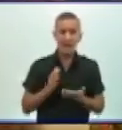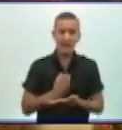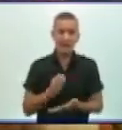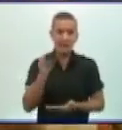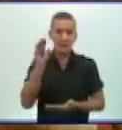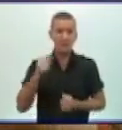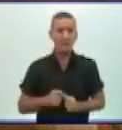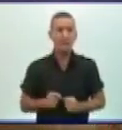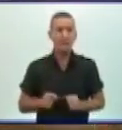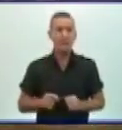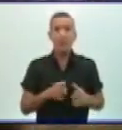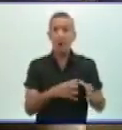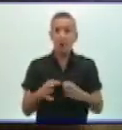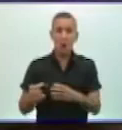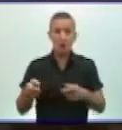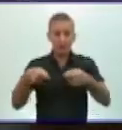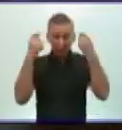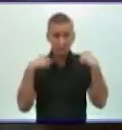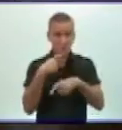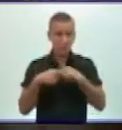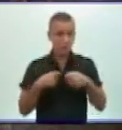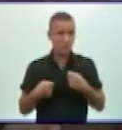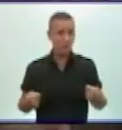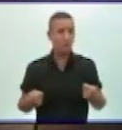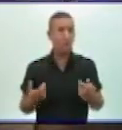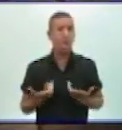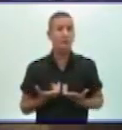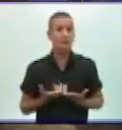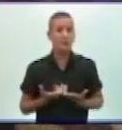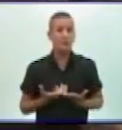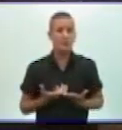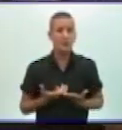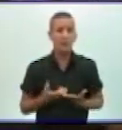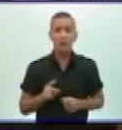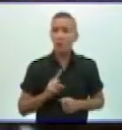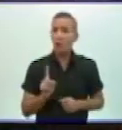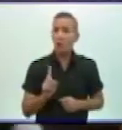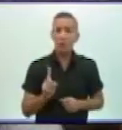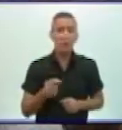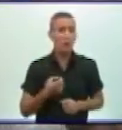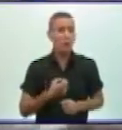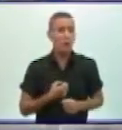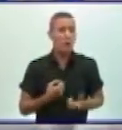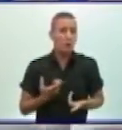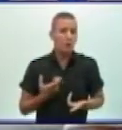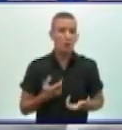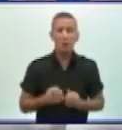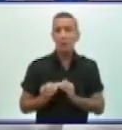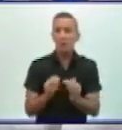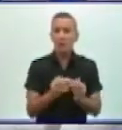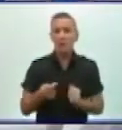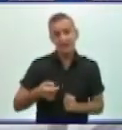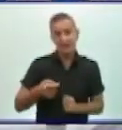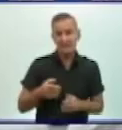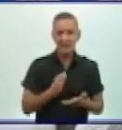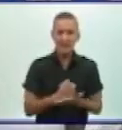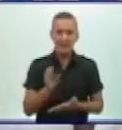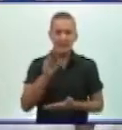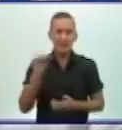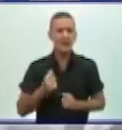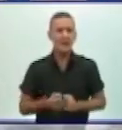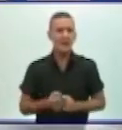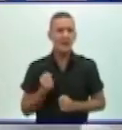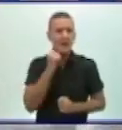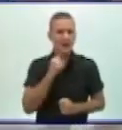pioneros, ellos realizan muchas actividades alrededor de la escuela, pero no todos viven alrededor de la escuela. Puede que realicen actividades en ese ámbito social, pero además